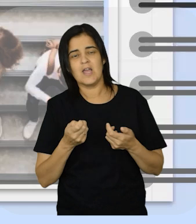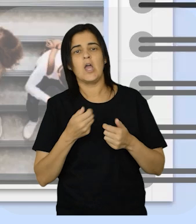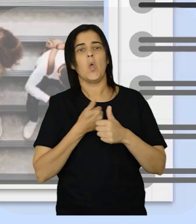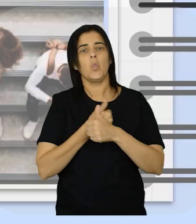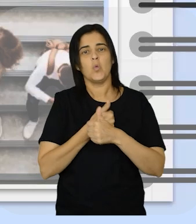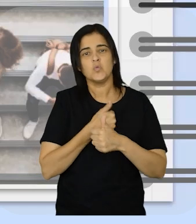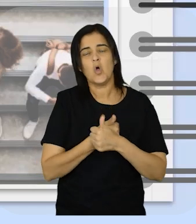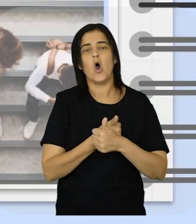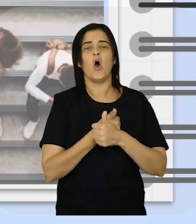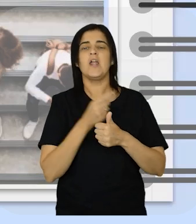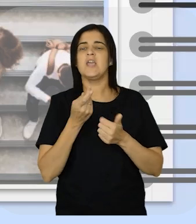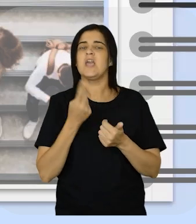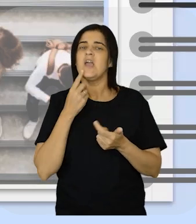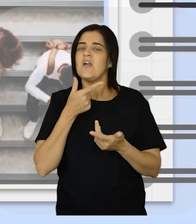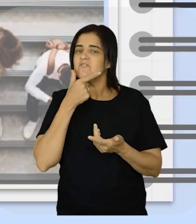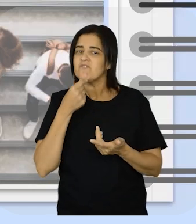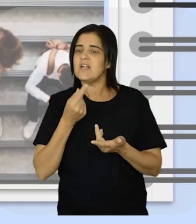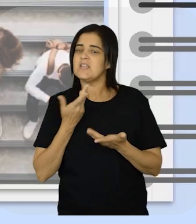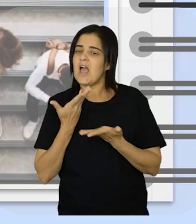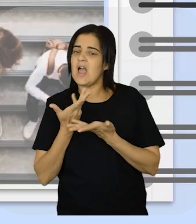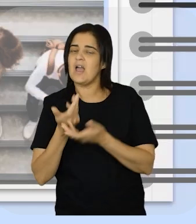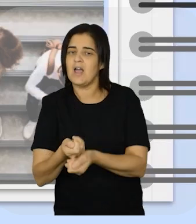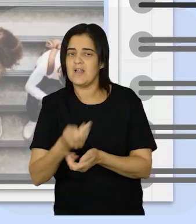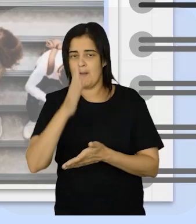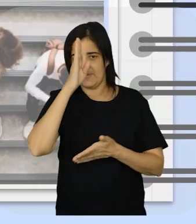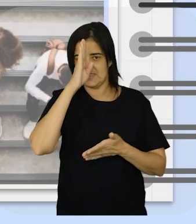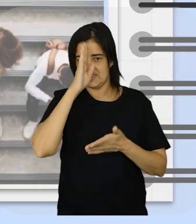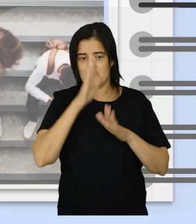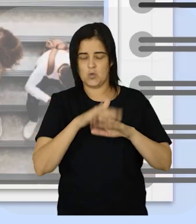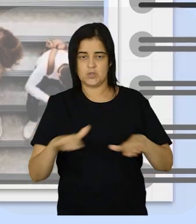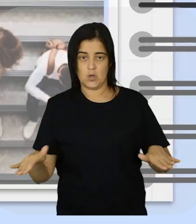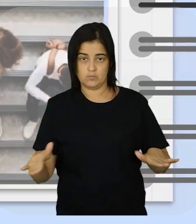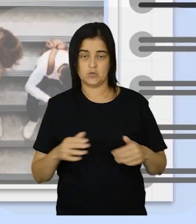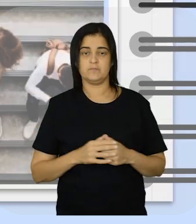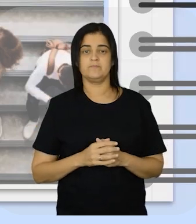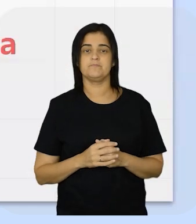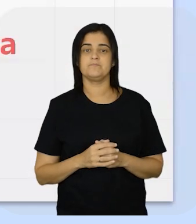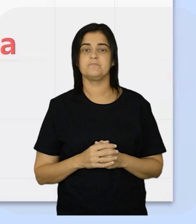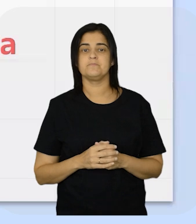tutores, que podamos ser facilitadores del aprendizaje de nuestros alumnos.